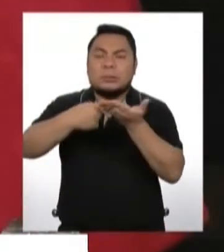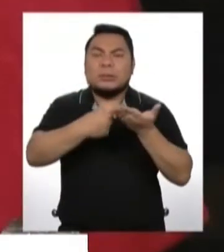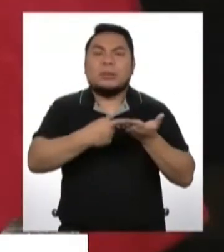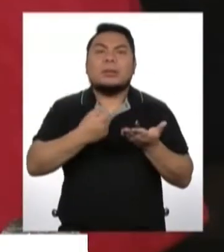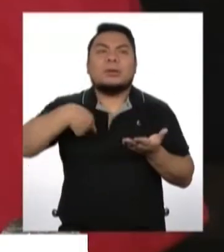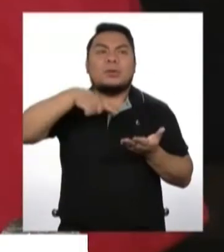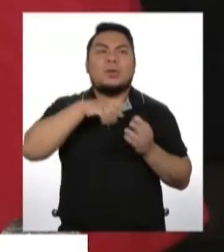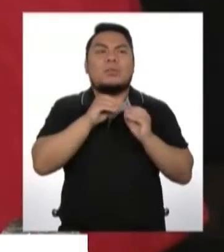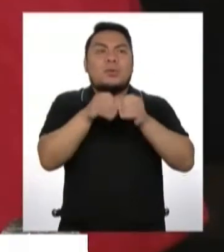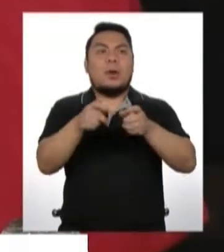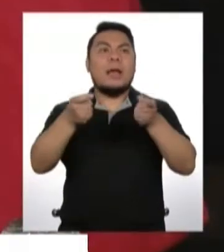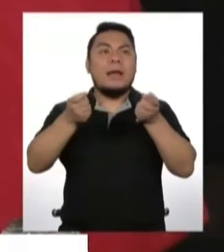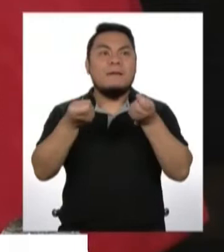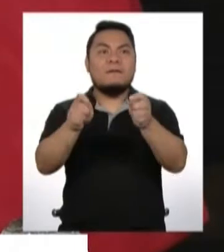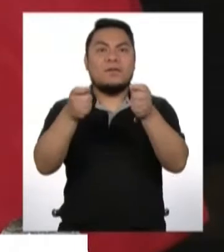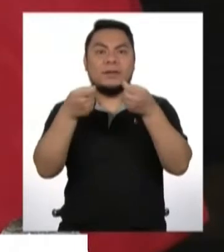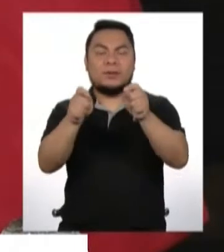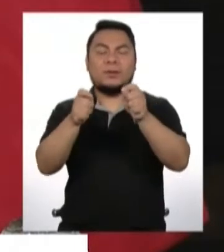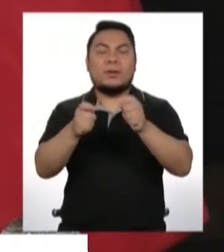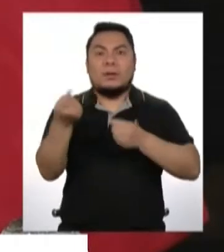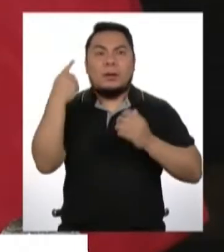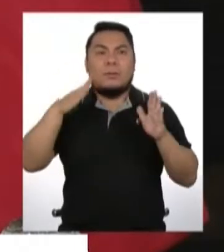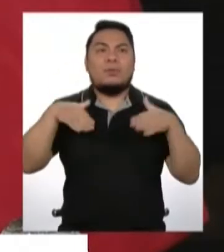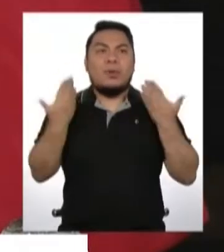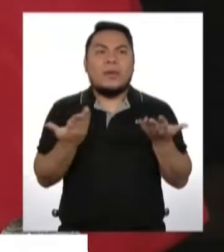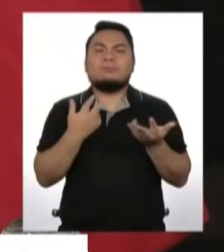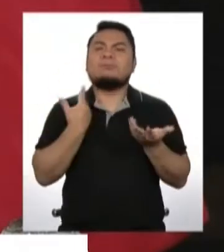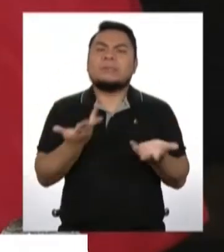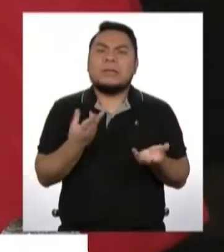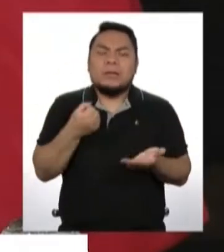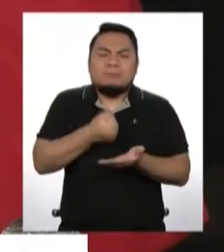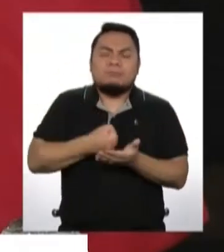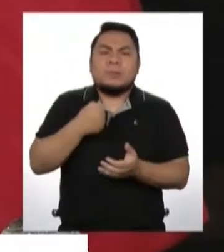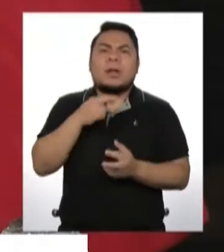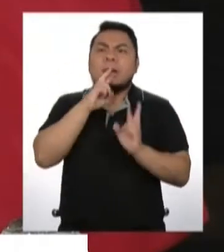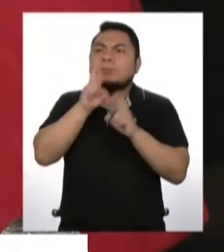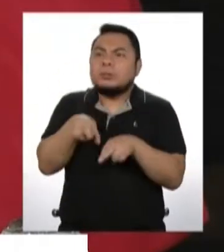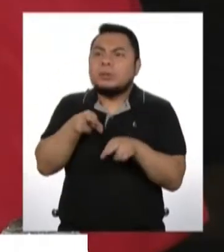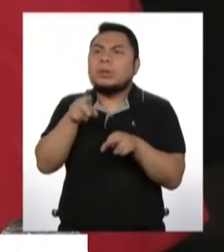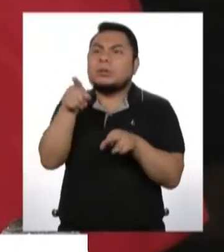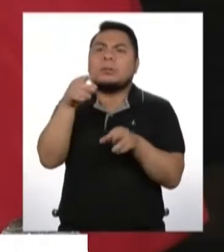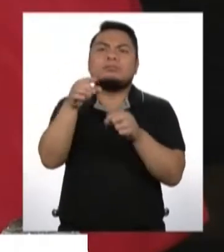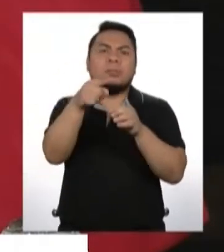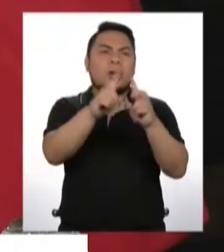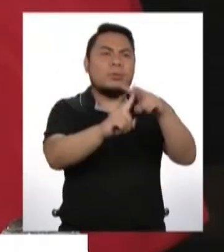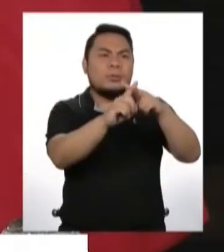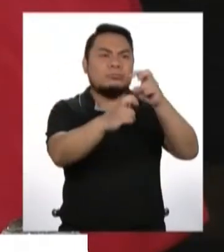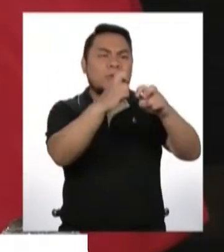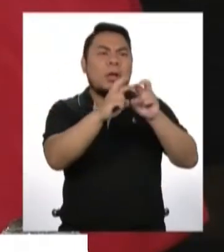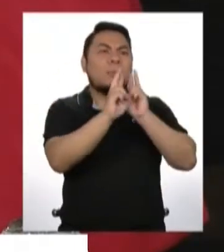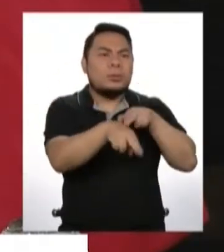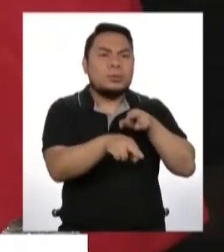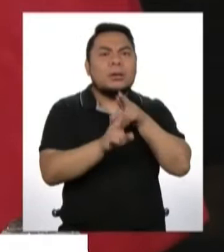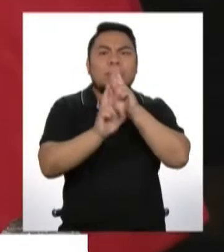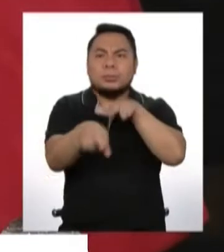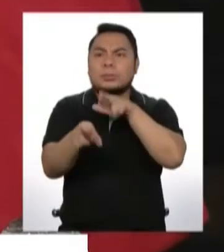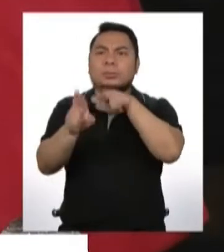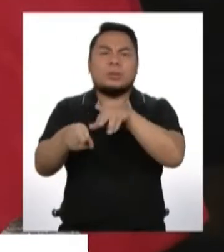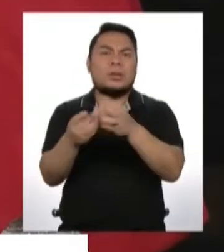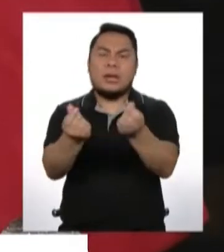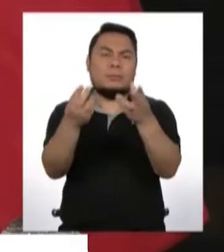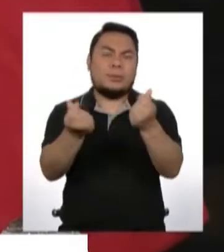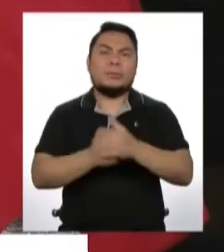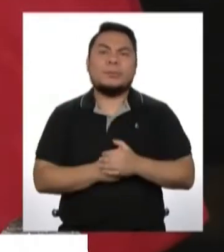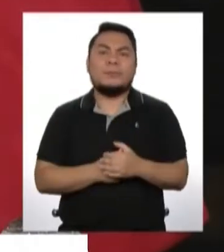esfuerzo para poder responder a los requerimientos de la enfermedad. Hemos